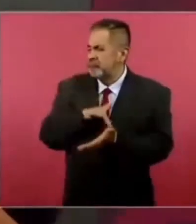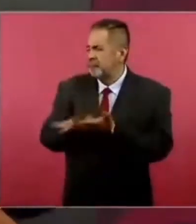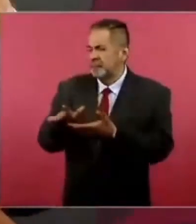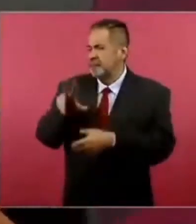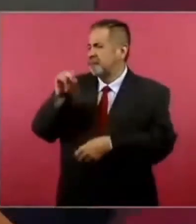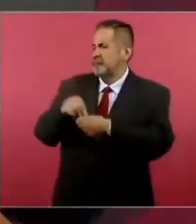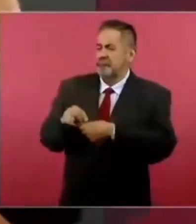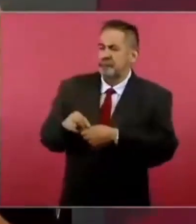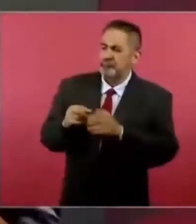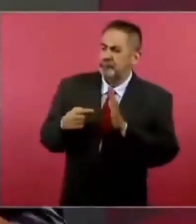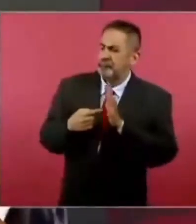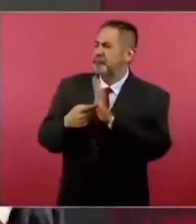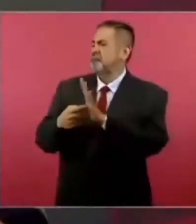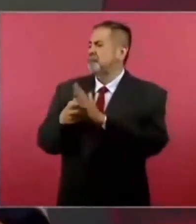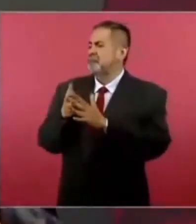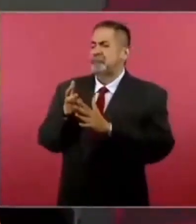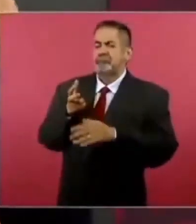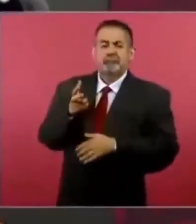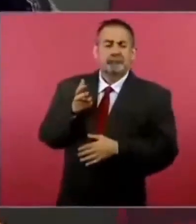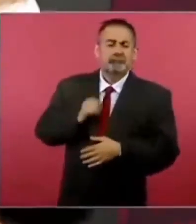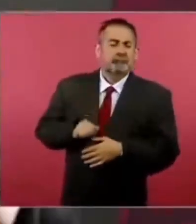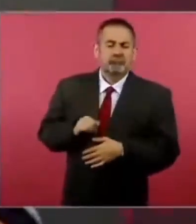dando a conocer su